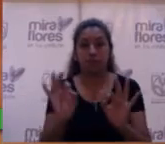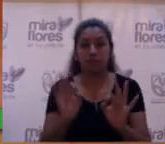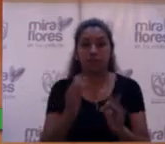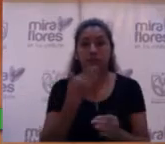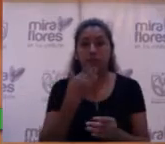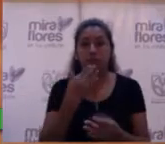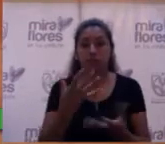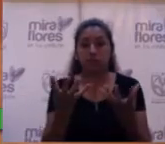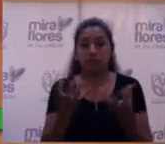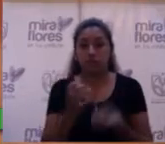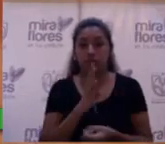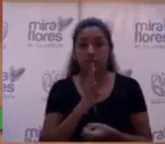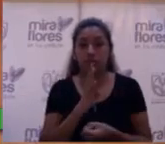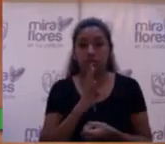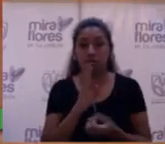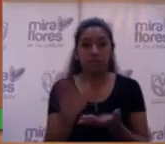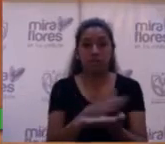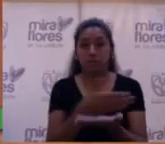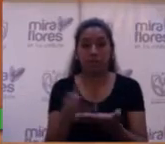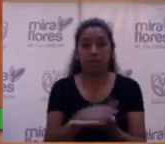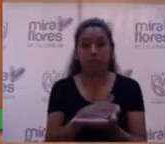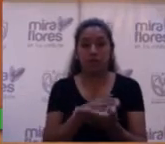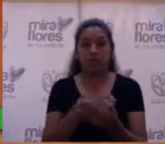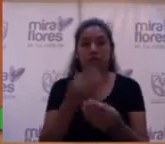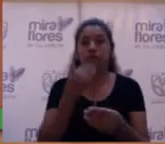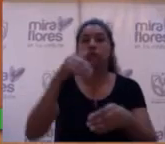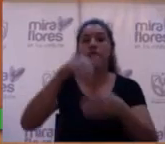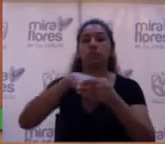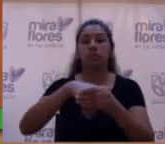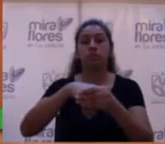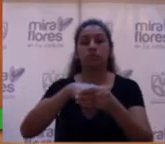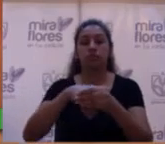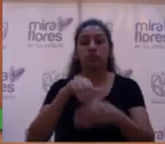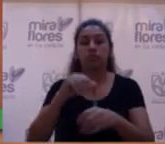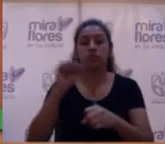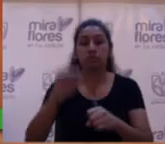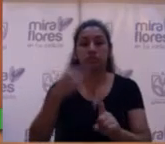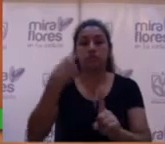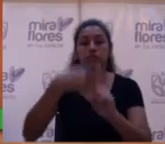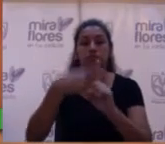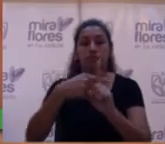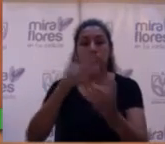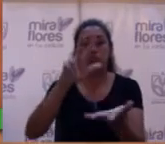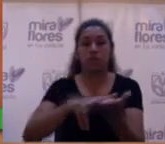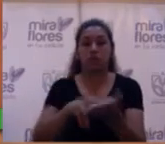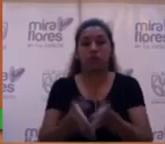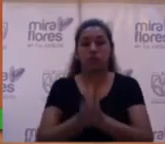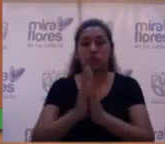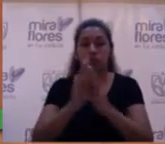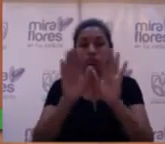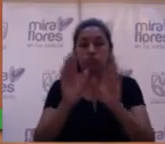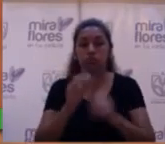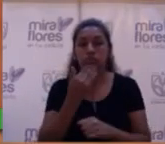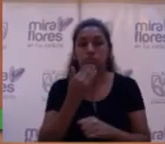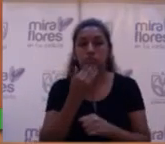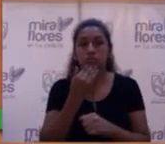palabra. Si no hay debate, procederemos al voto. Aquellos miembros del Consejo que estén a favor de aprobar esta solicitud, si no se expresarlo